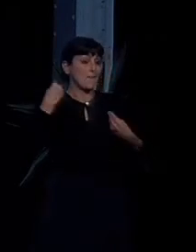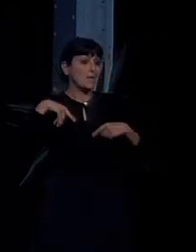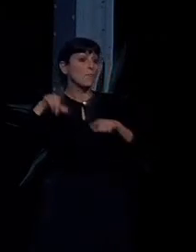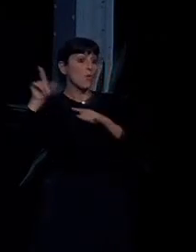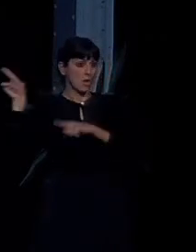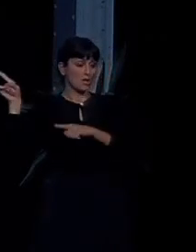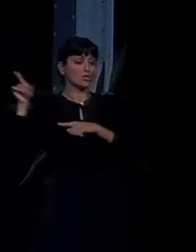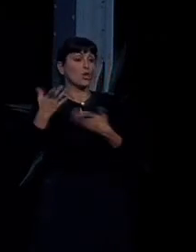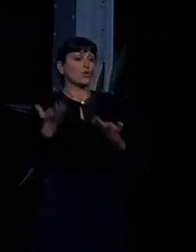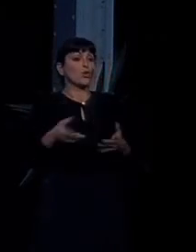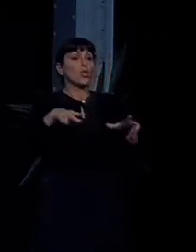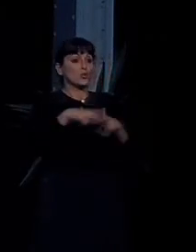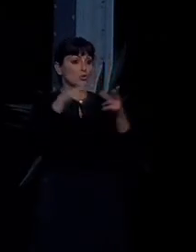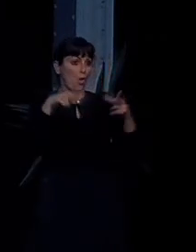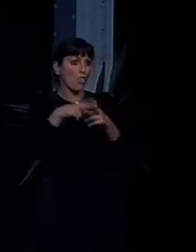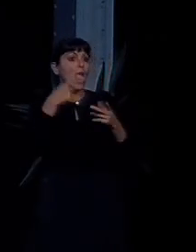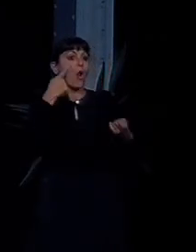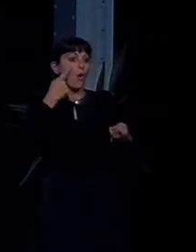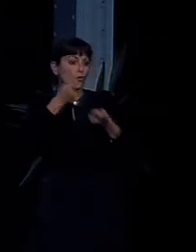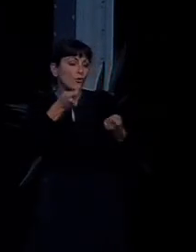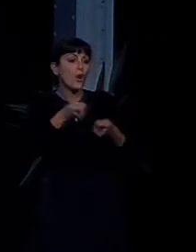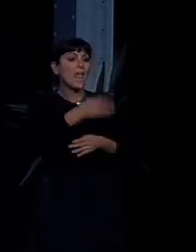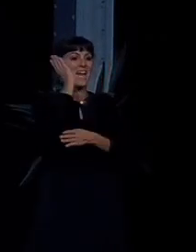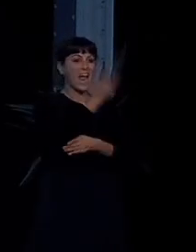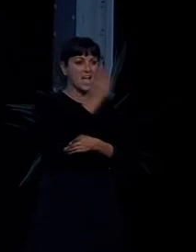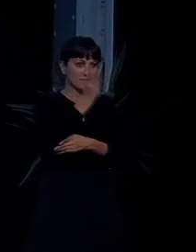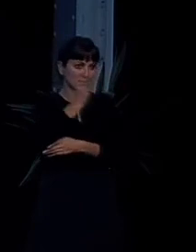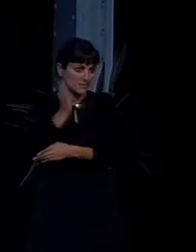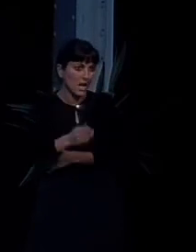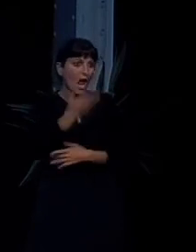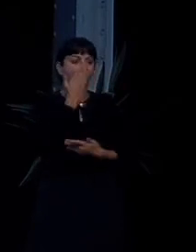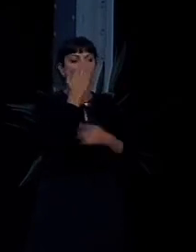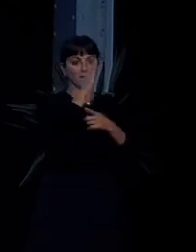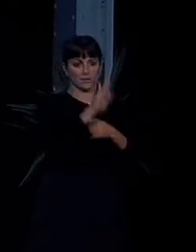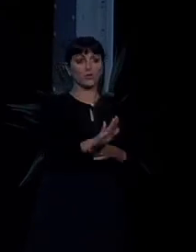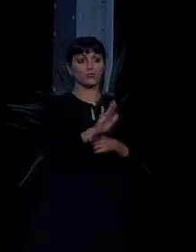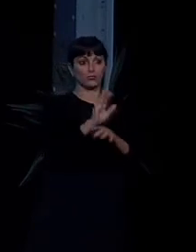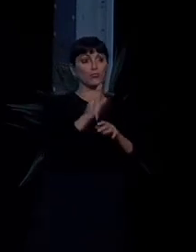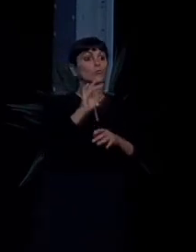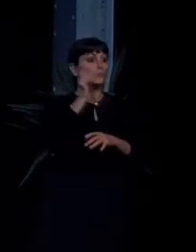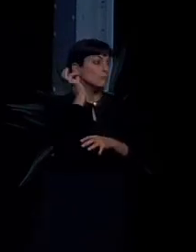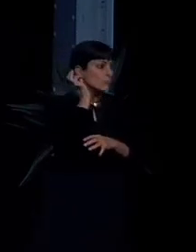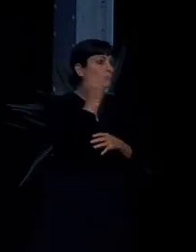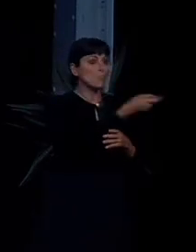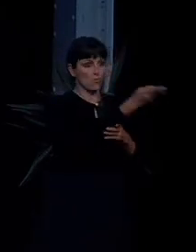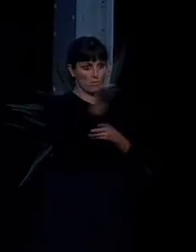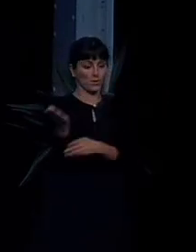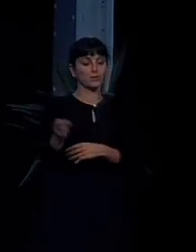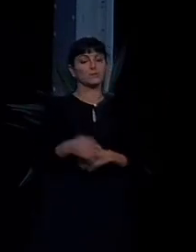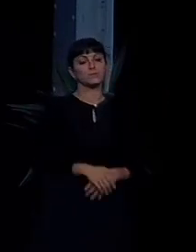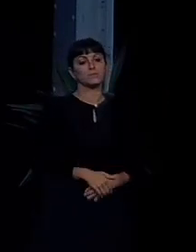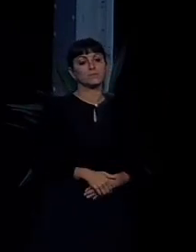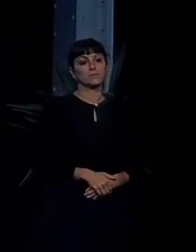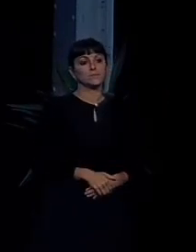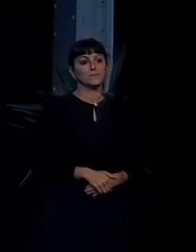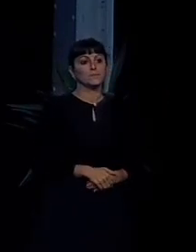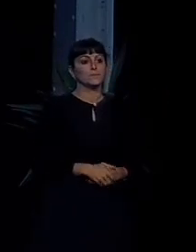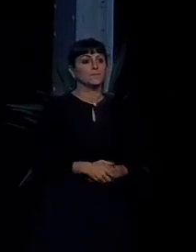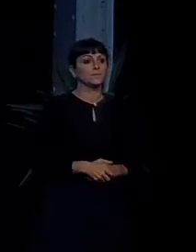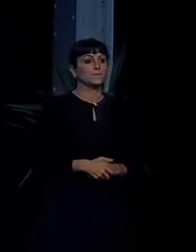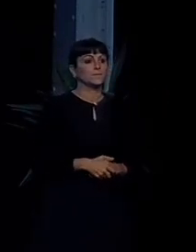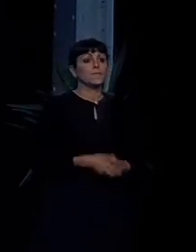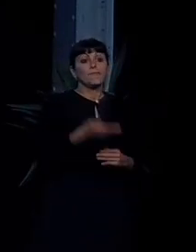sistema punitivo social que vigila y castiga constantemente la actitud de las mujeres, ¿no? Esto es importante porque los